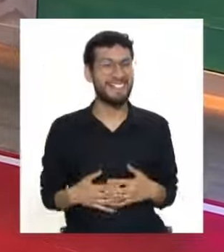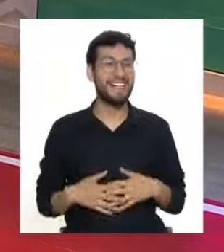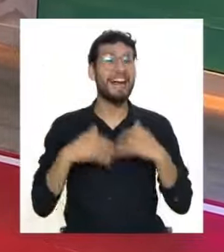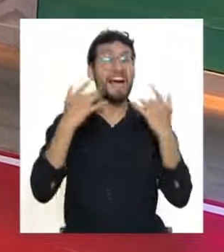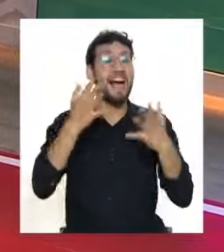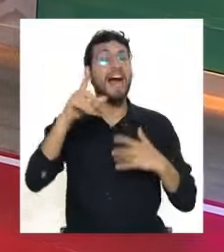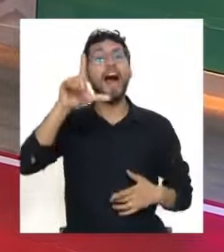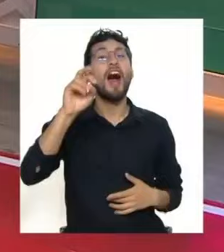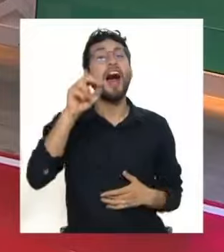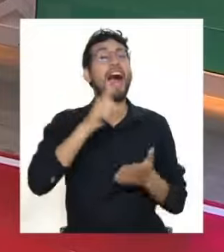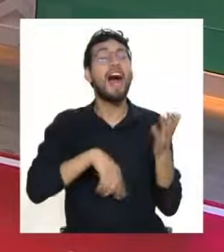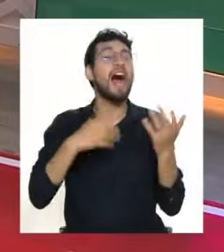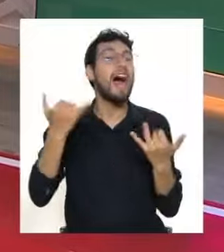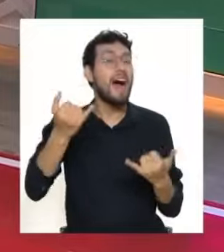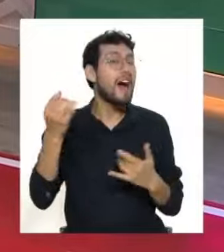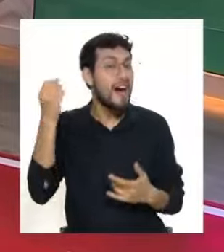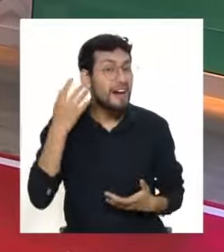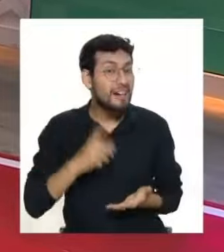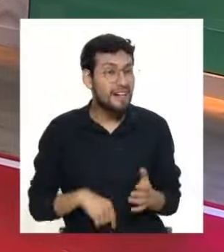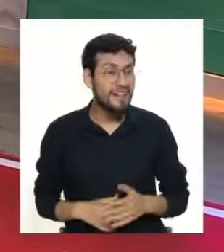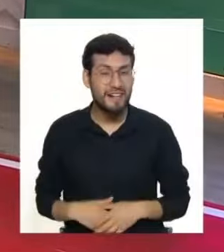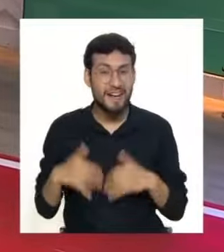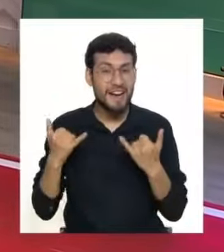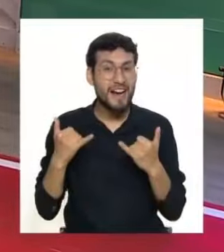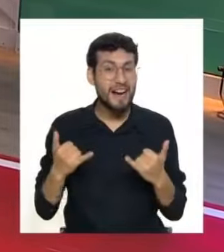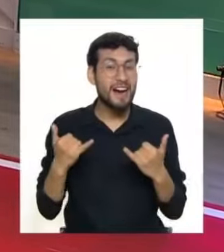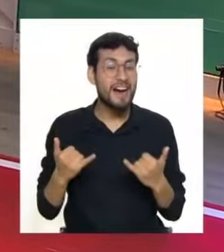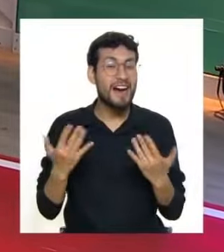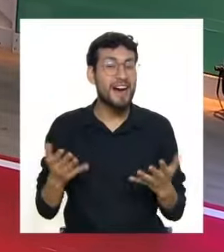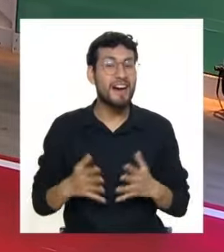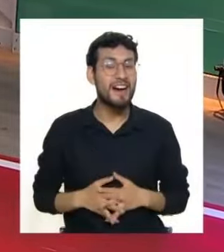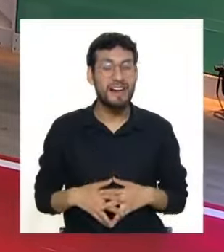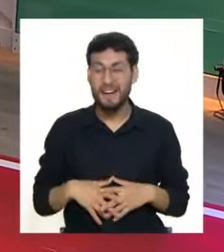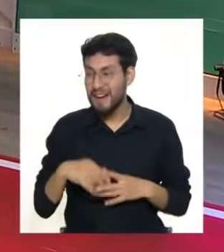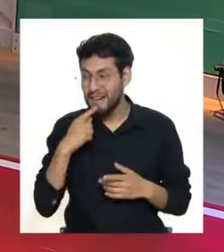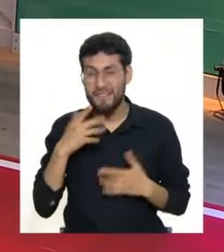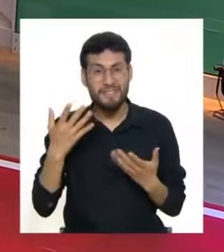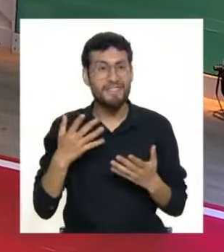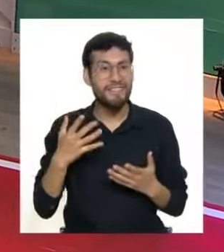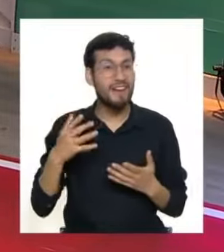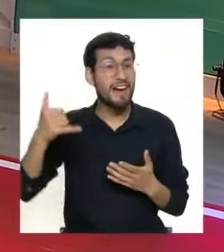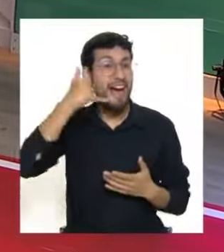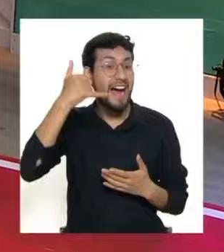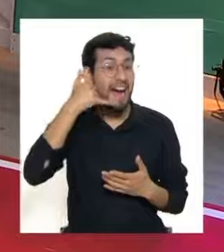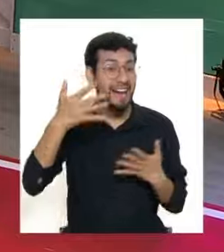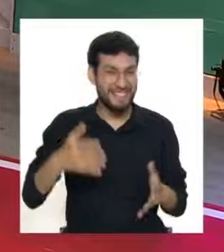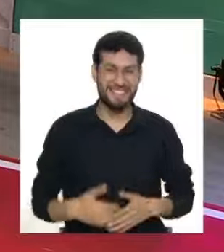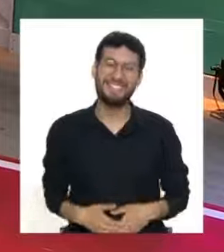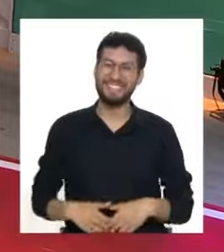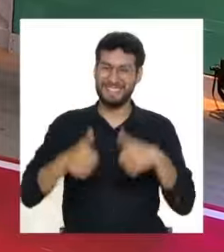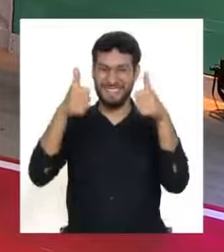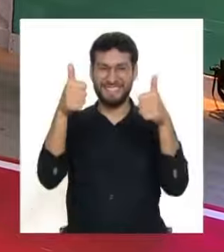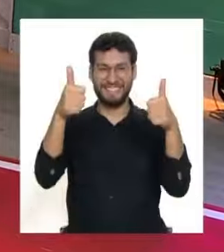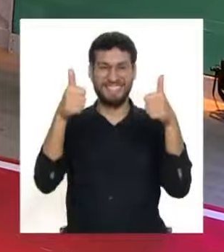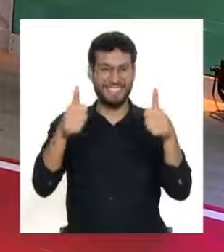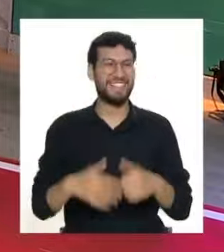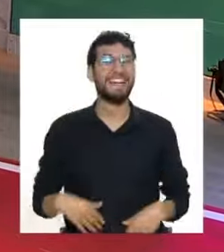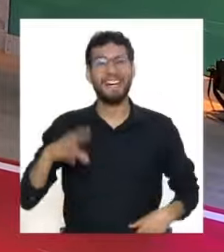Lore, ¿qué gracias viene? ¿Qué viene ahorita? ¿Qué viene? Ahorita venimos con teléfonos. ¡Ok! Muy bien,